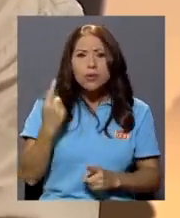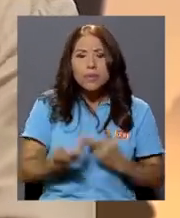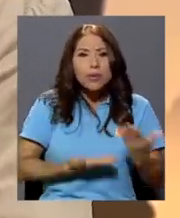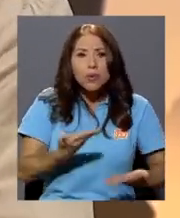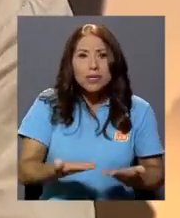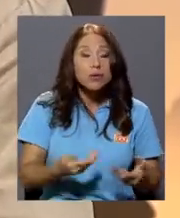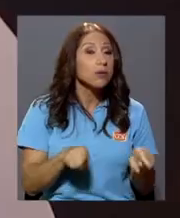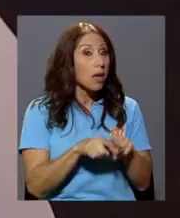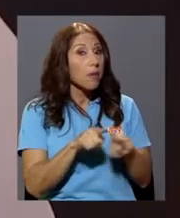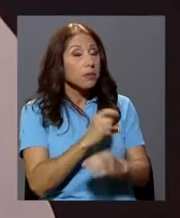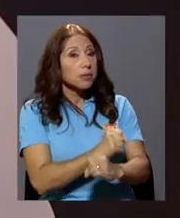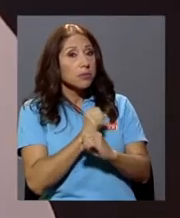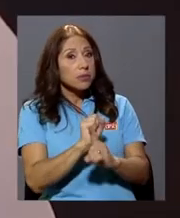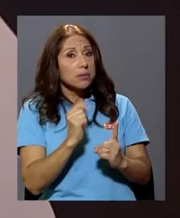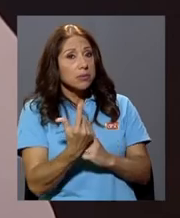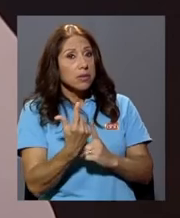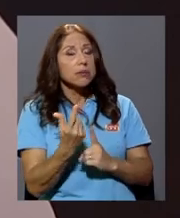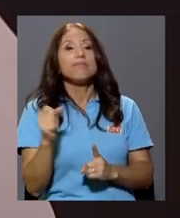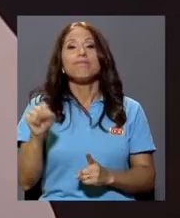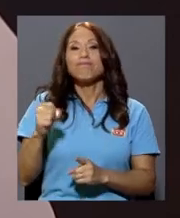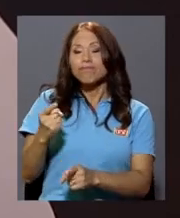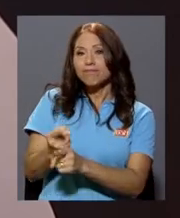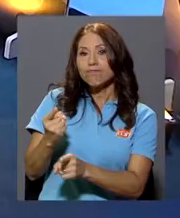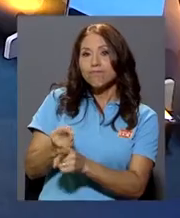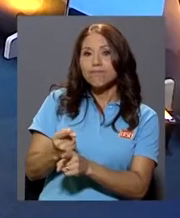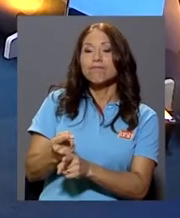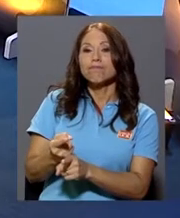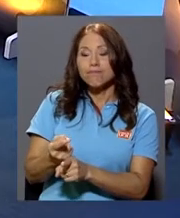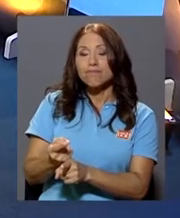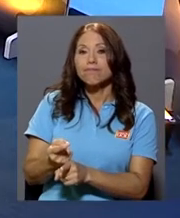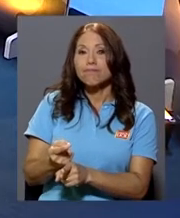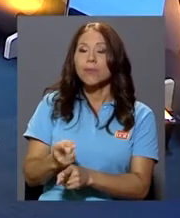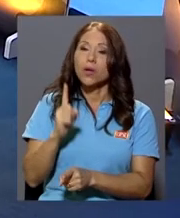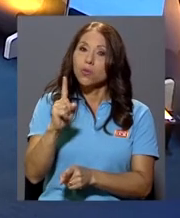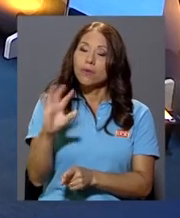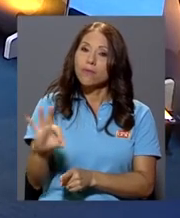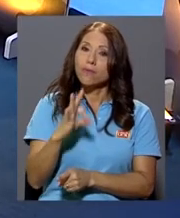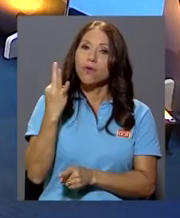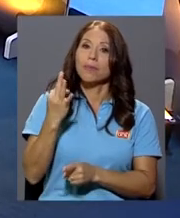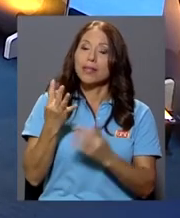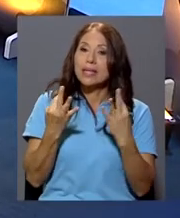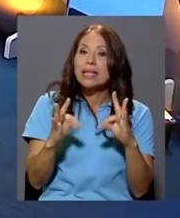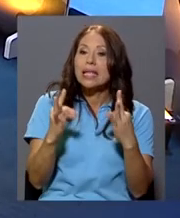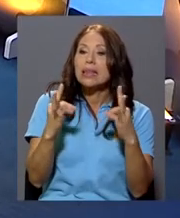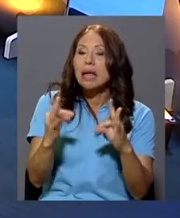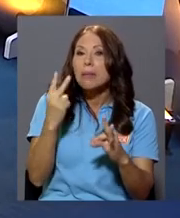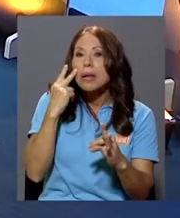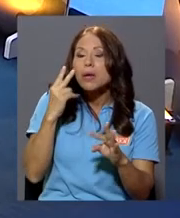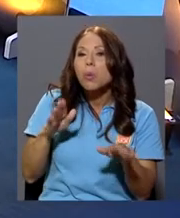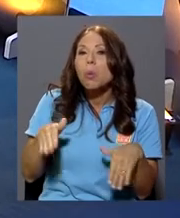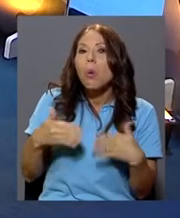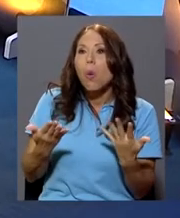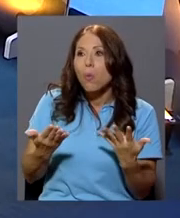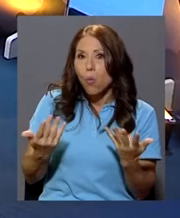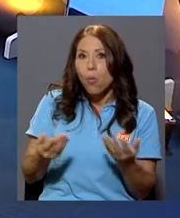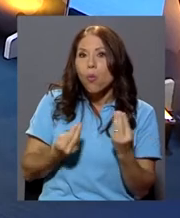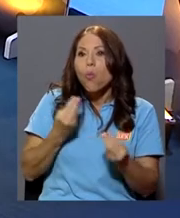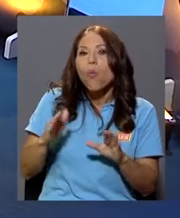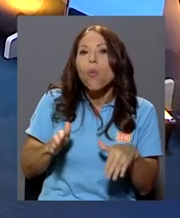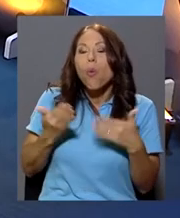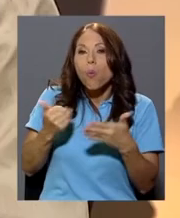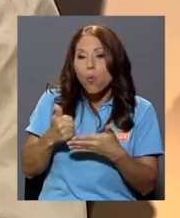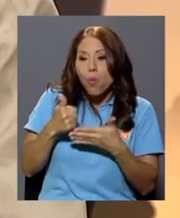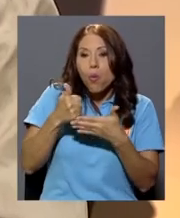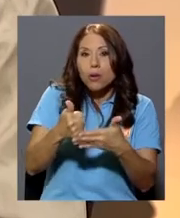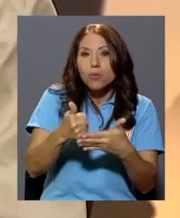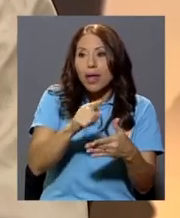Y pasa por la seguridad social también. Exactamente, de alguna forma de intentar ver cómo, esa es una gran pregunta, cómo ayudar